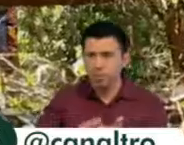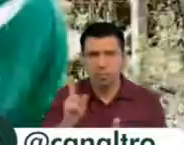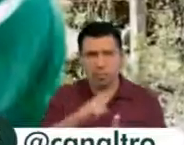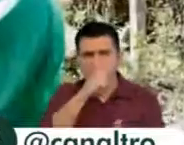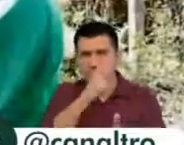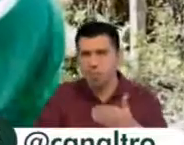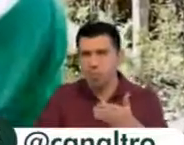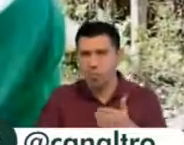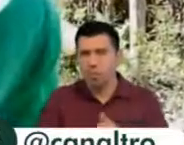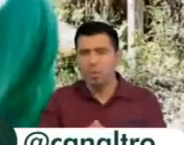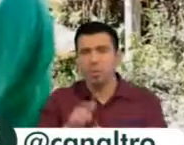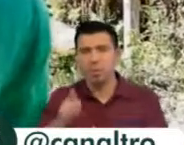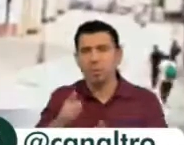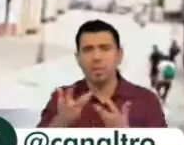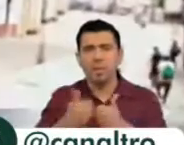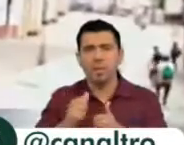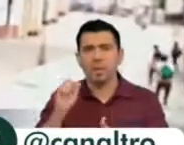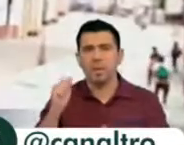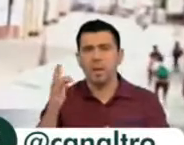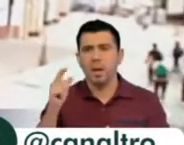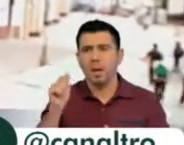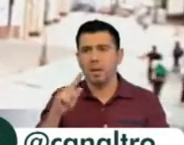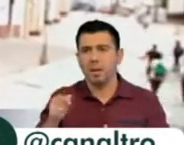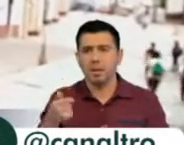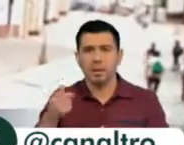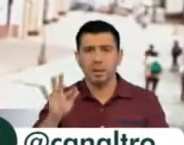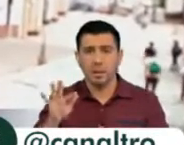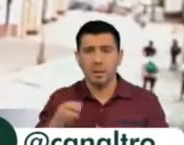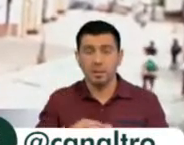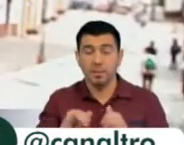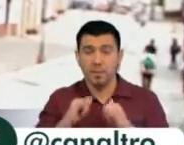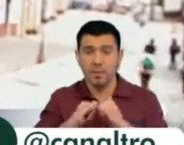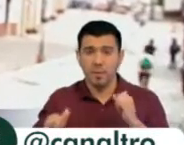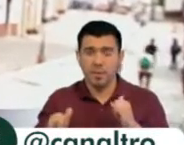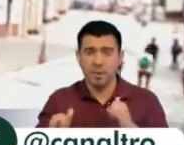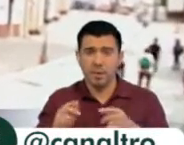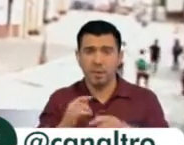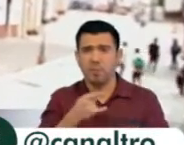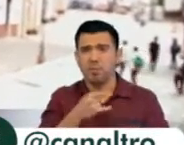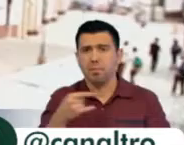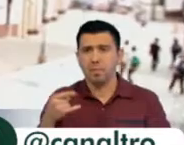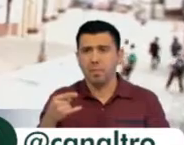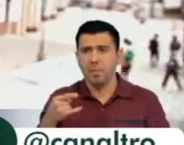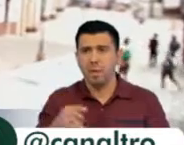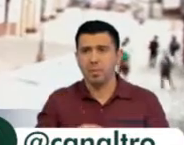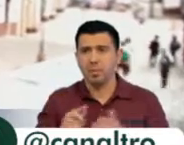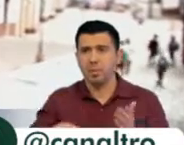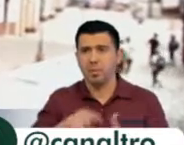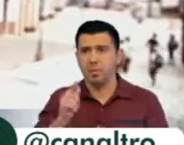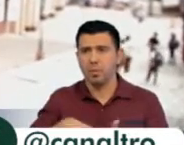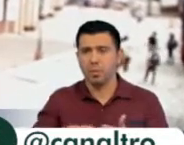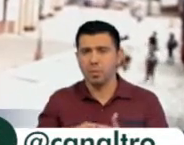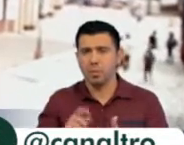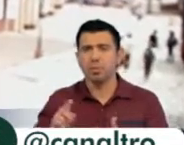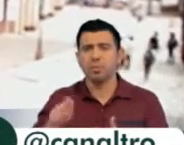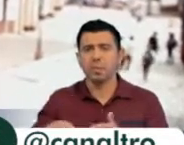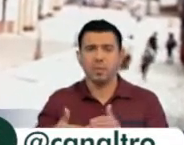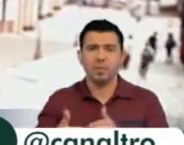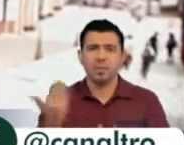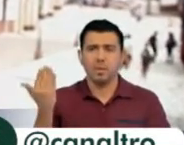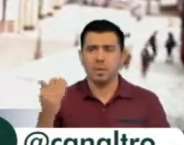contratista Atlas 13. A finales de marzo, el contrato ha debido